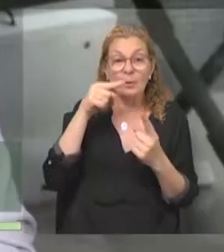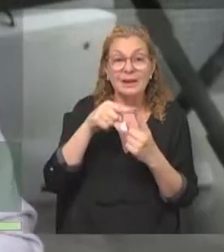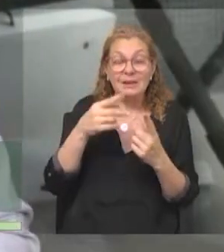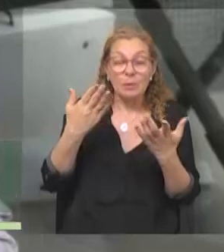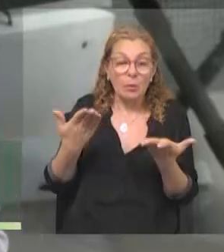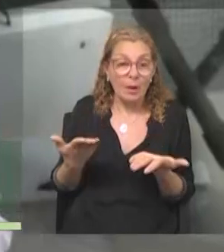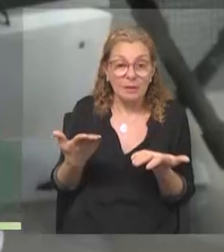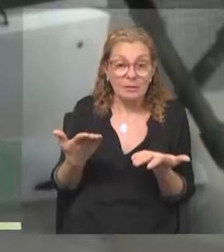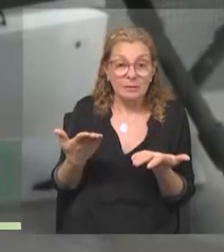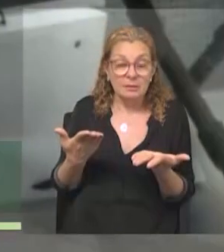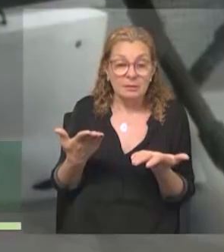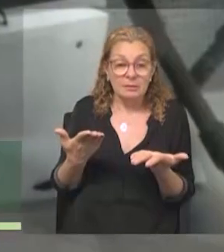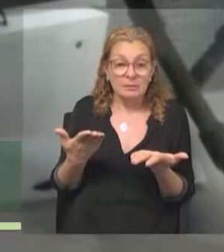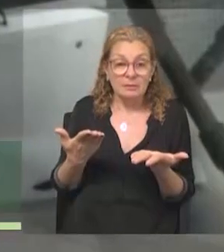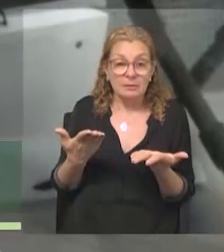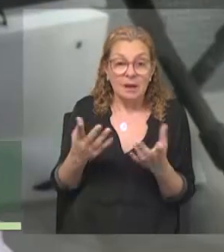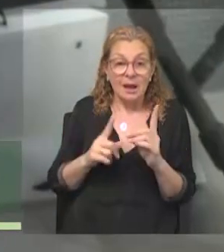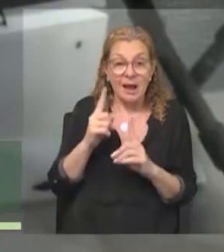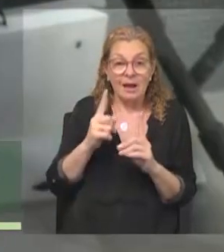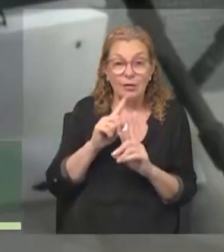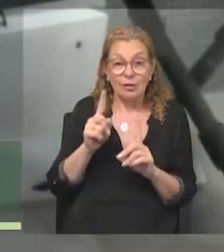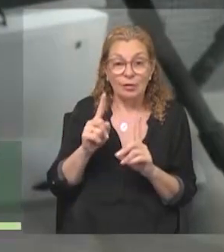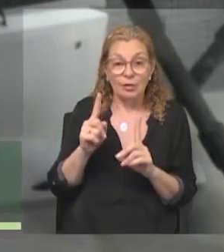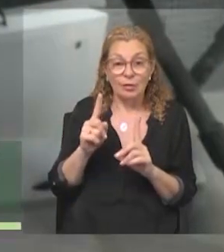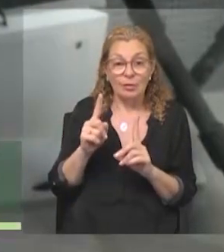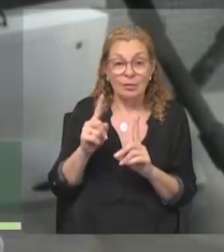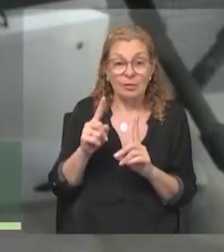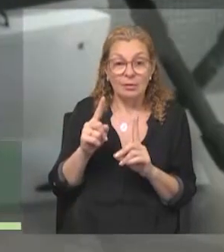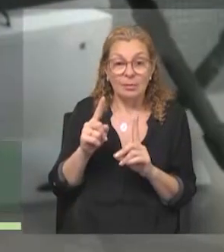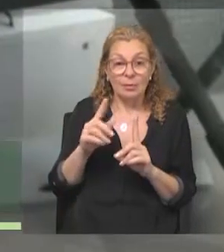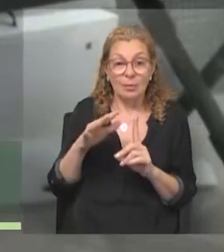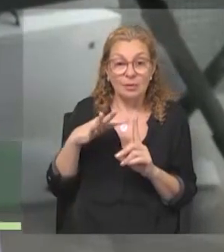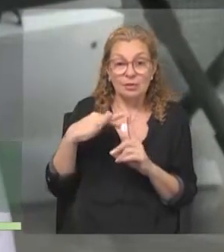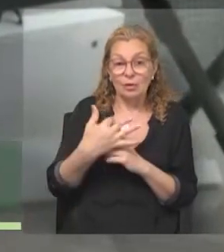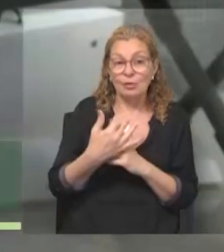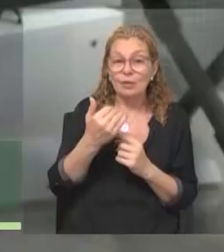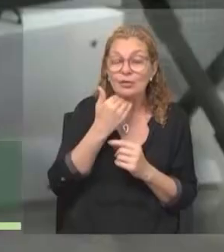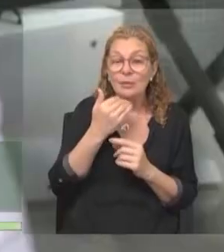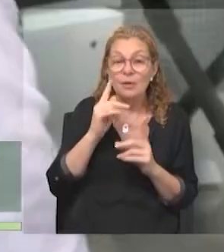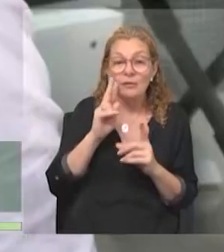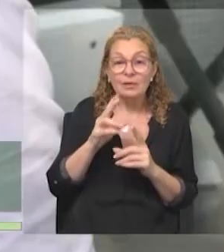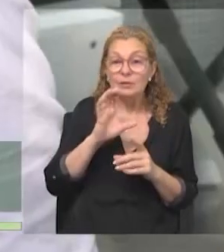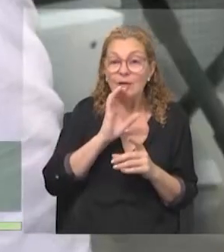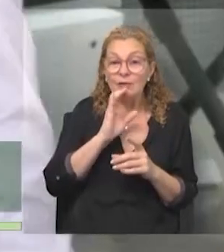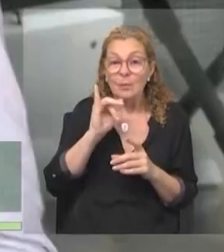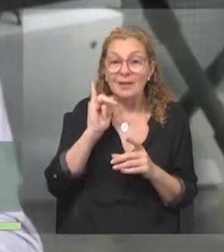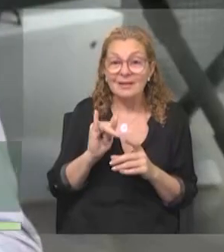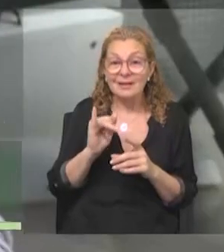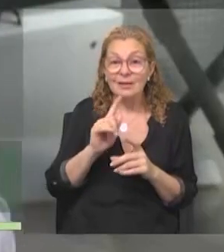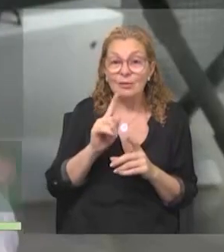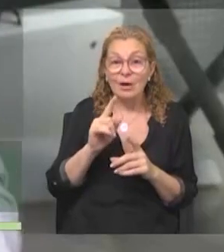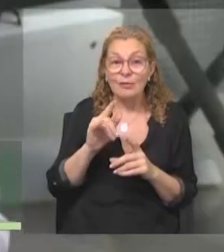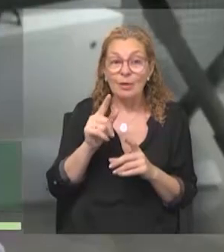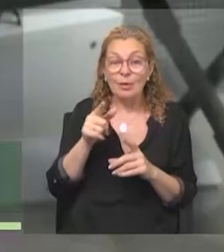definitiva era a a a algo que no tenía en el más absoluto de contexto no sabíamos al final si era una broma Si no era era una broma y